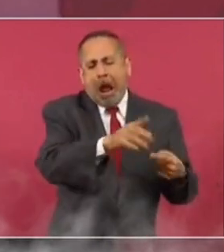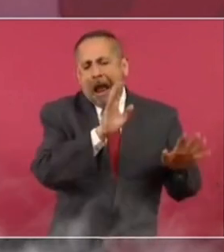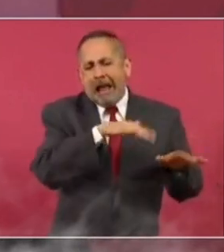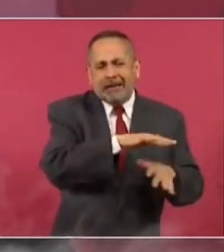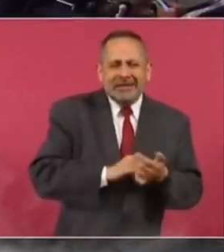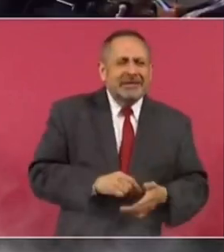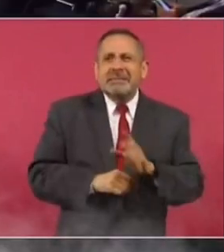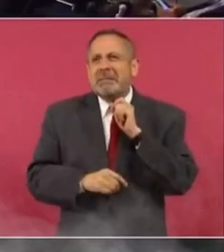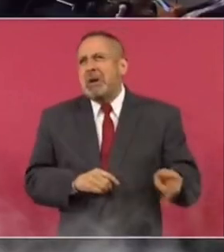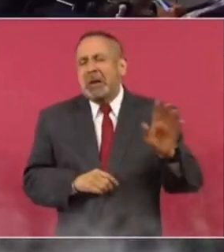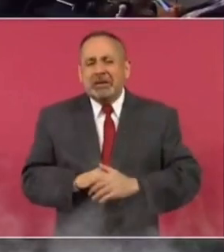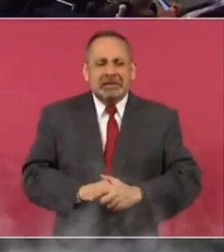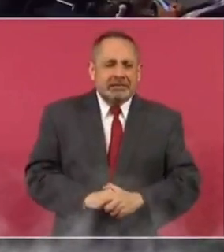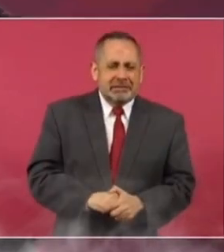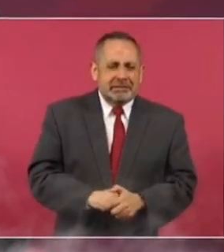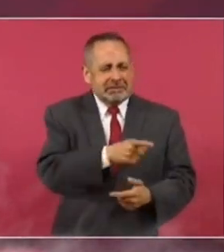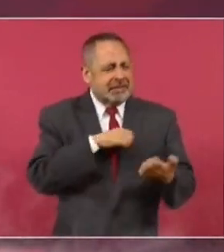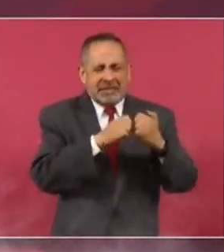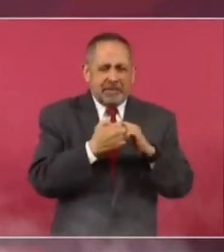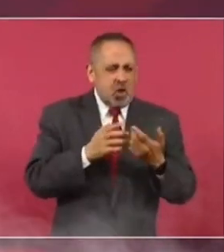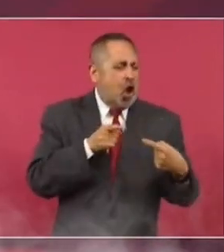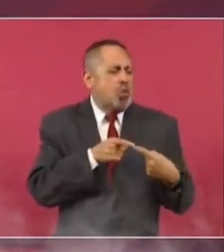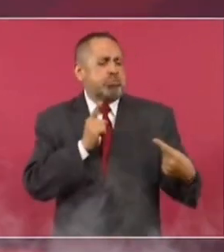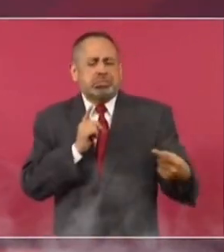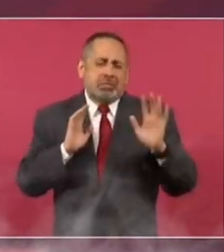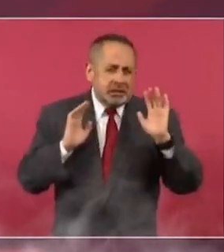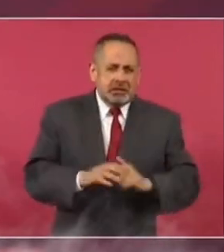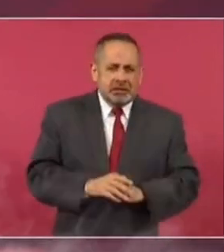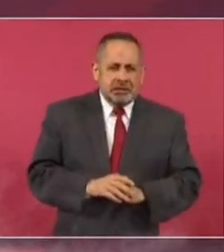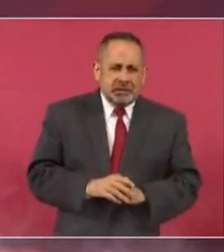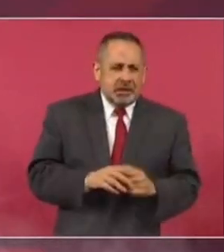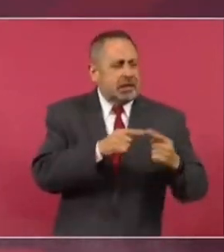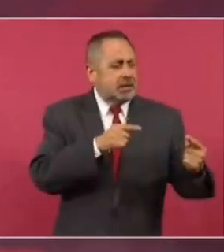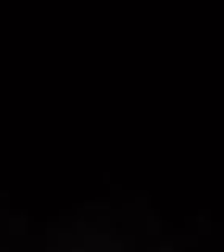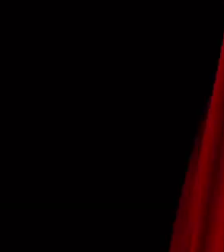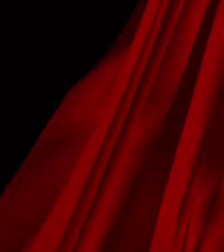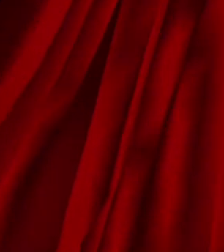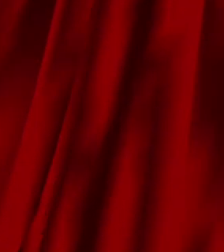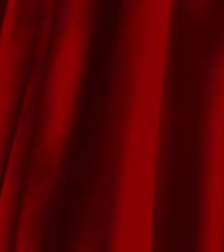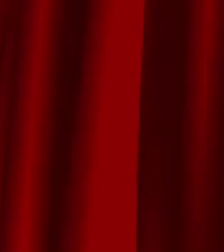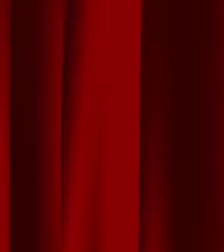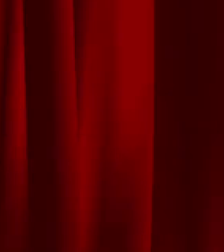que están ahí, que tampoco son enemigos, son adversarios. Ya son hasta promotores nuestros.